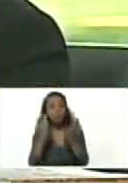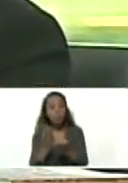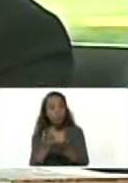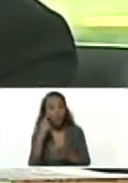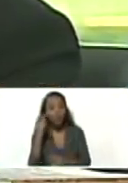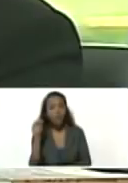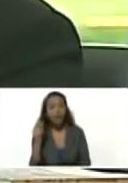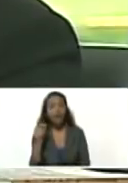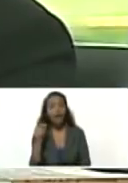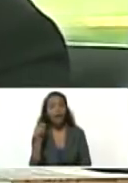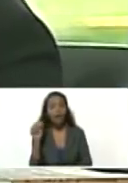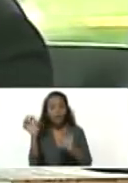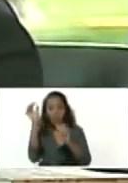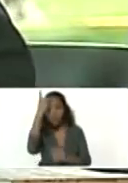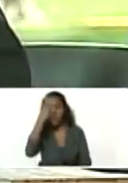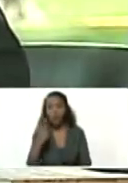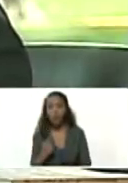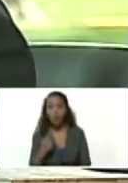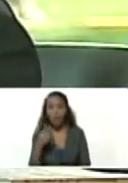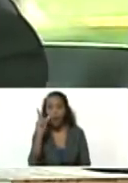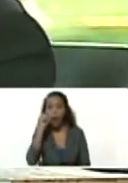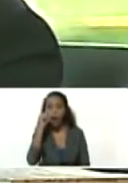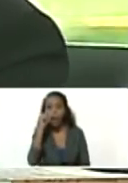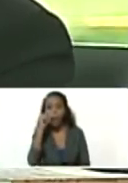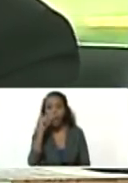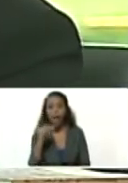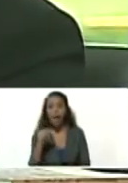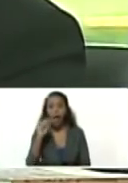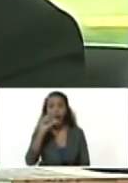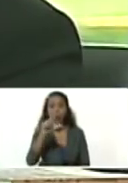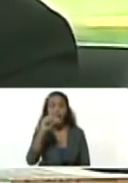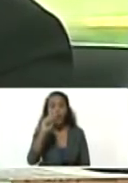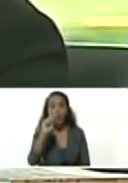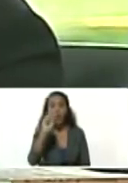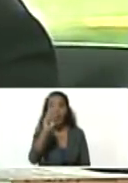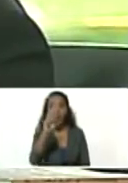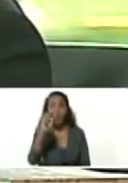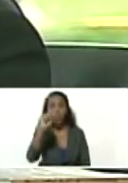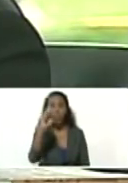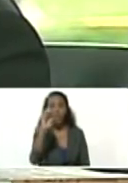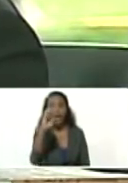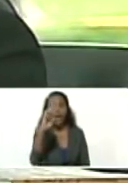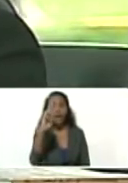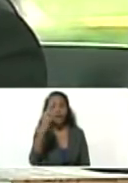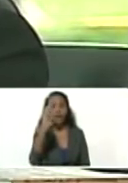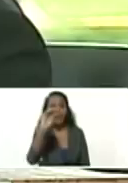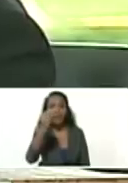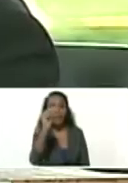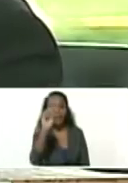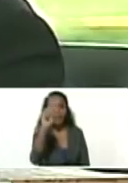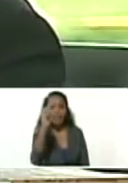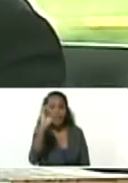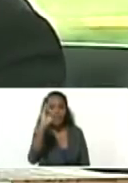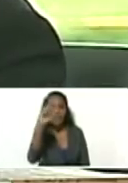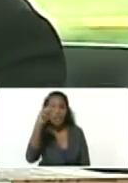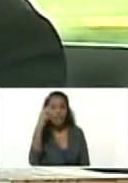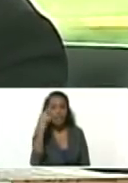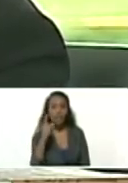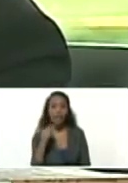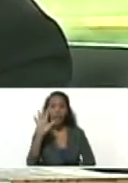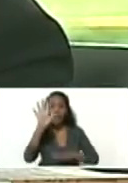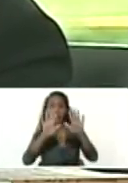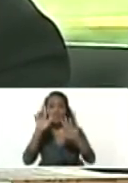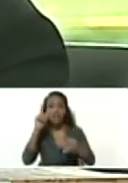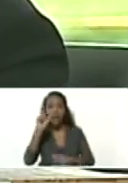doctor y pastor Martin Luther King, que su día de cumpleaños es el día 15 de enero de cada año.